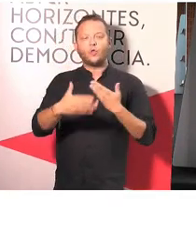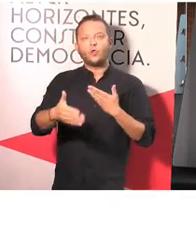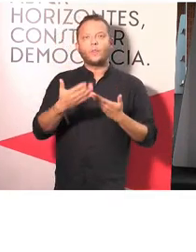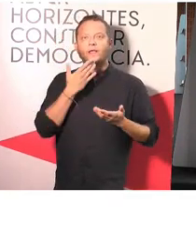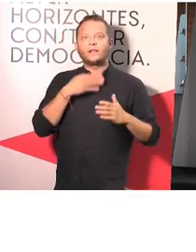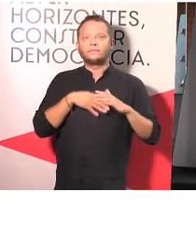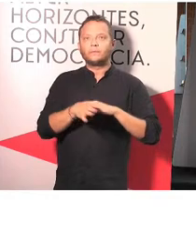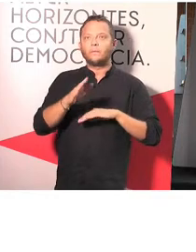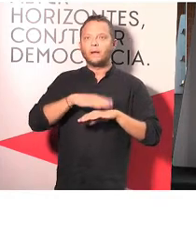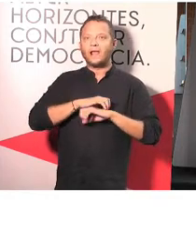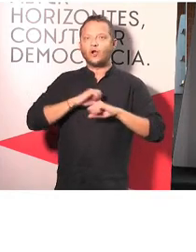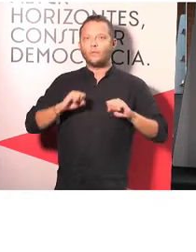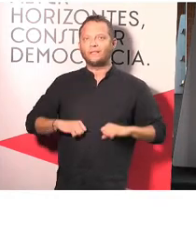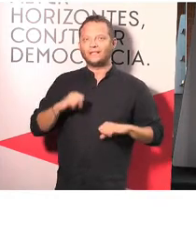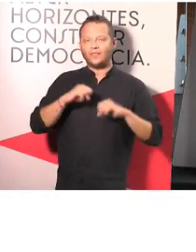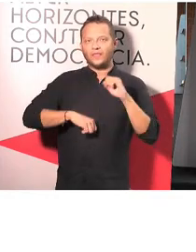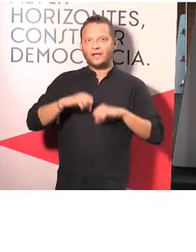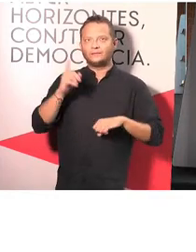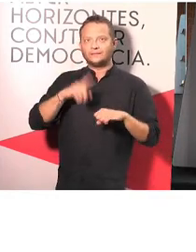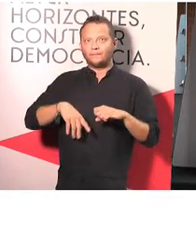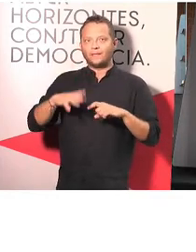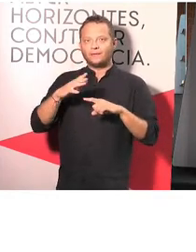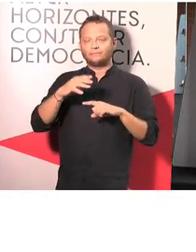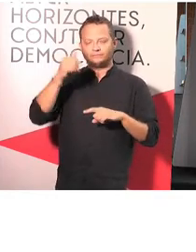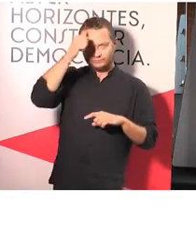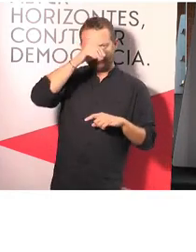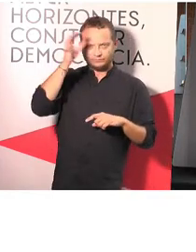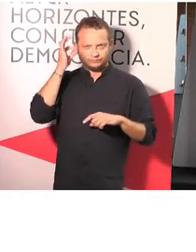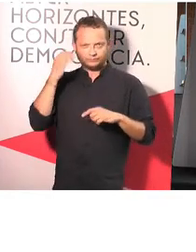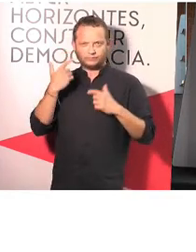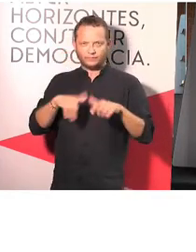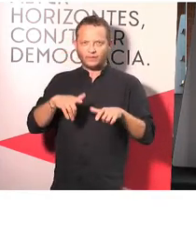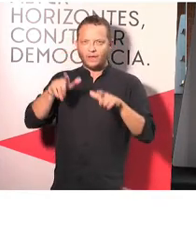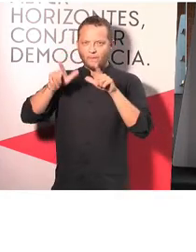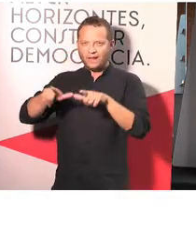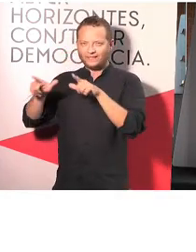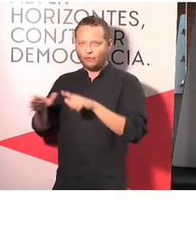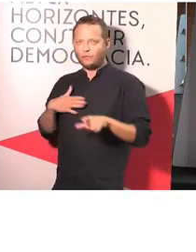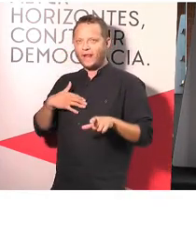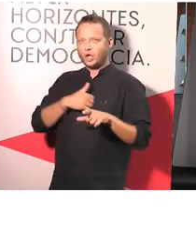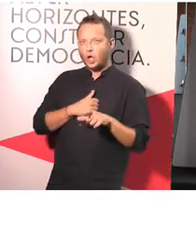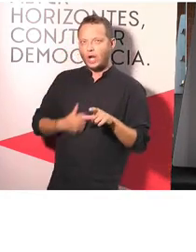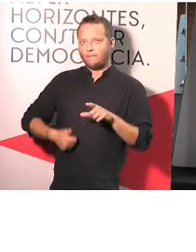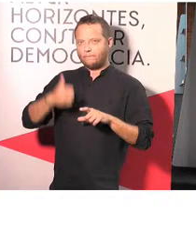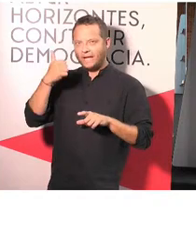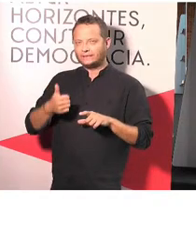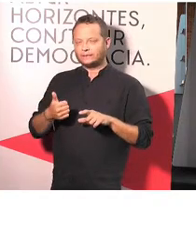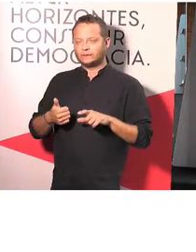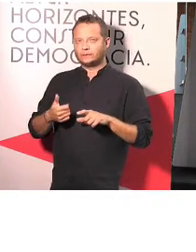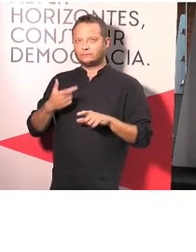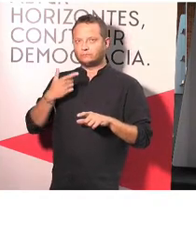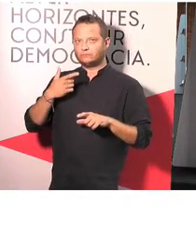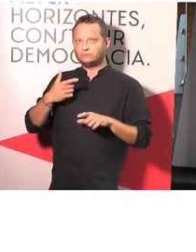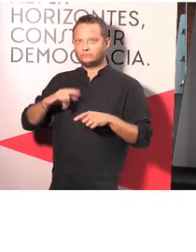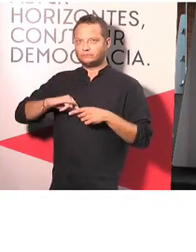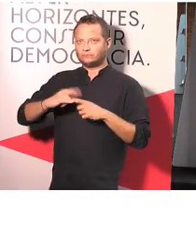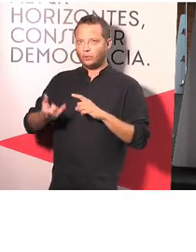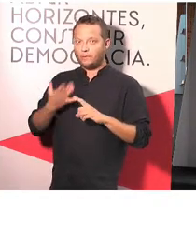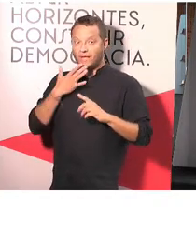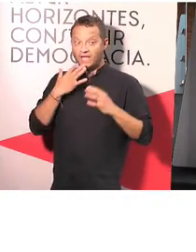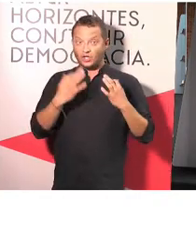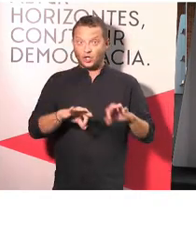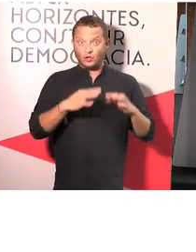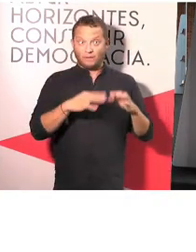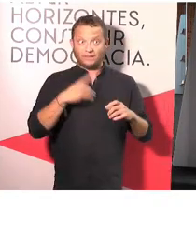términos de acceso a competencias. Hay una segregación de género de plataformas y de roles dentro de la plataforma mucho más agudos de lo que normalmente tiene la